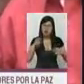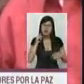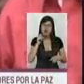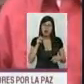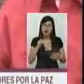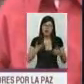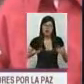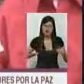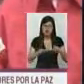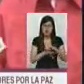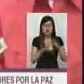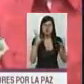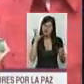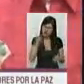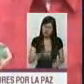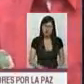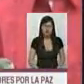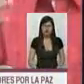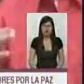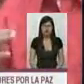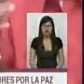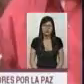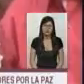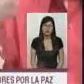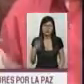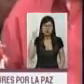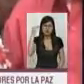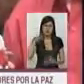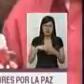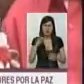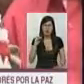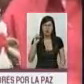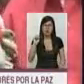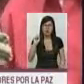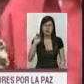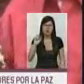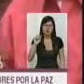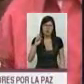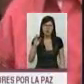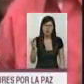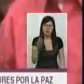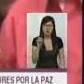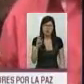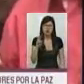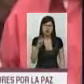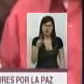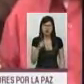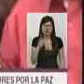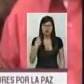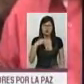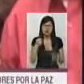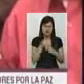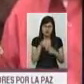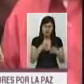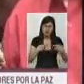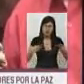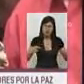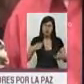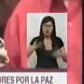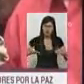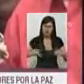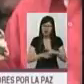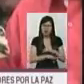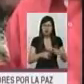No, hermanos. A la cabeza de Óscar Ortiz, vamos a luchar contra la corrupción,